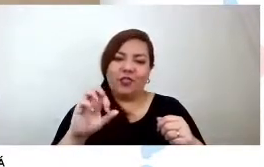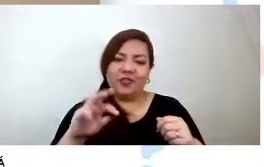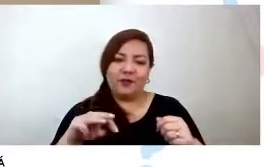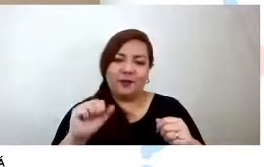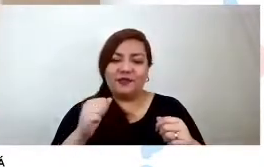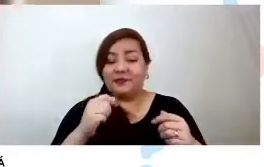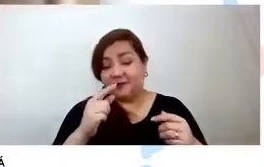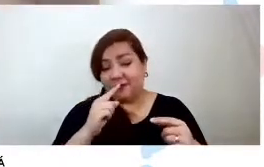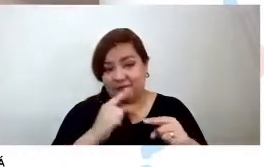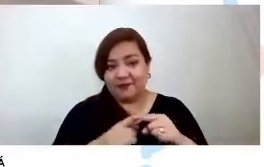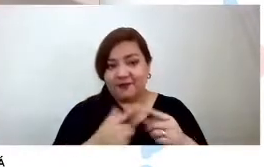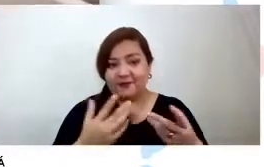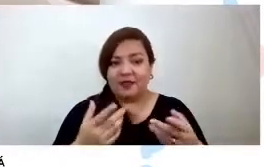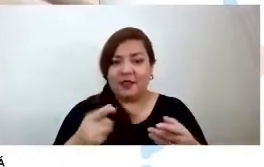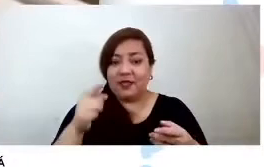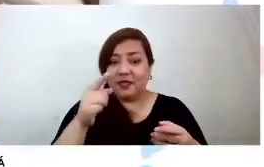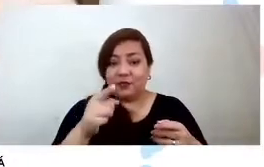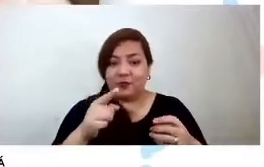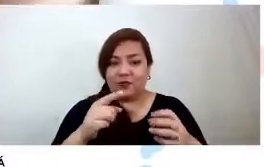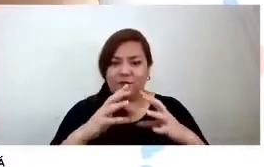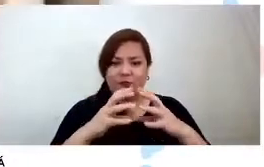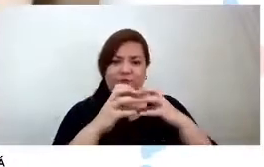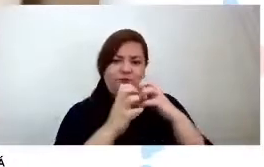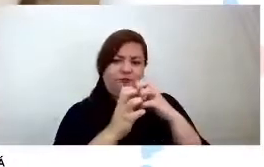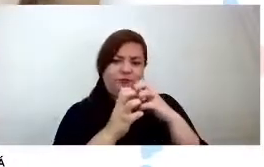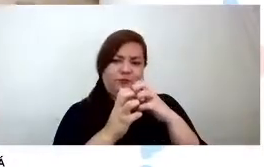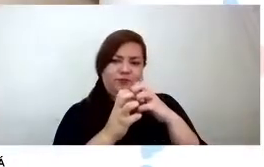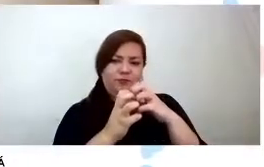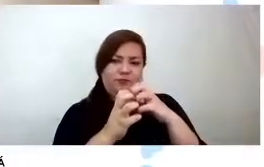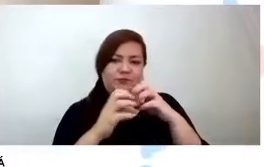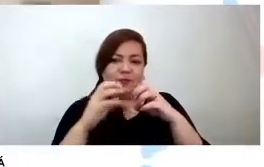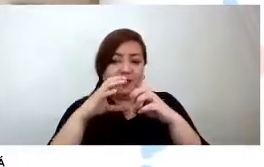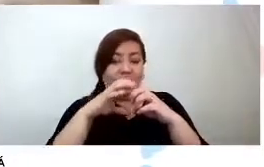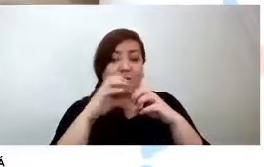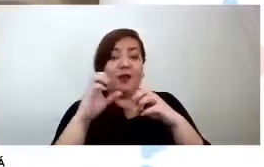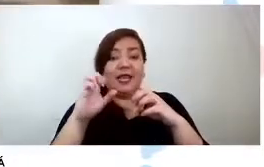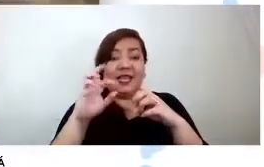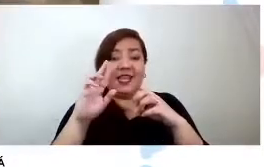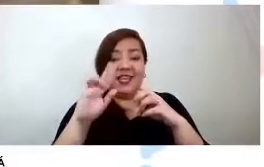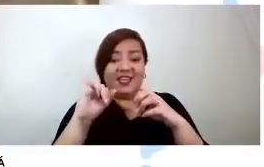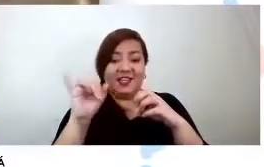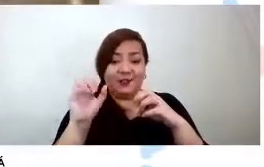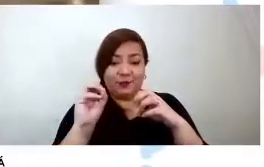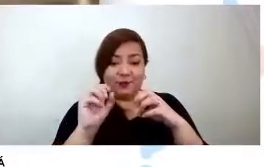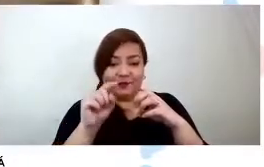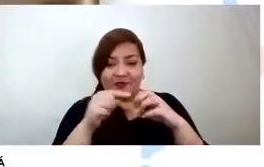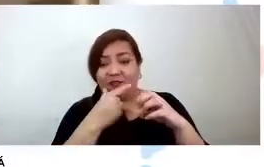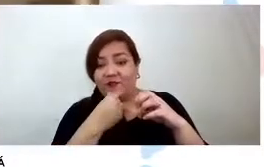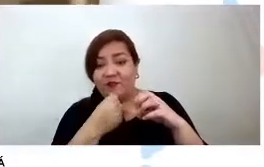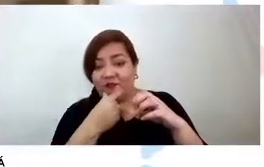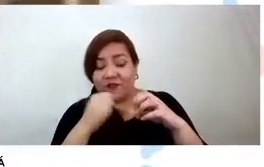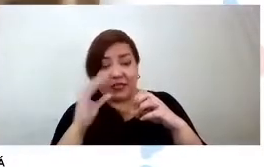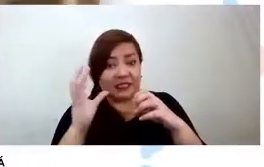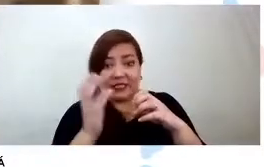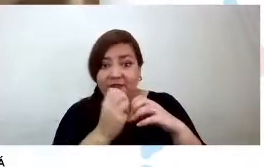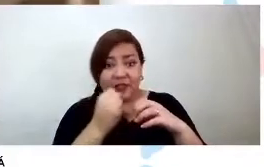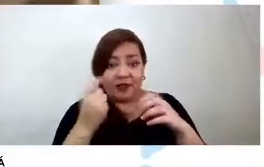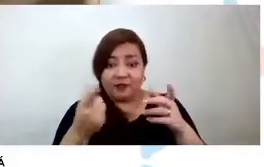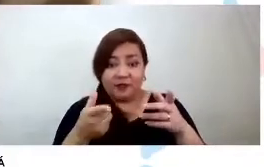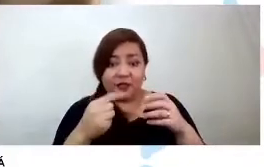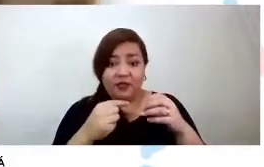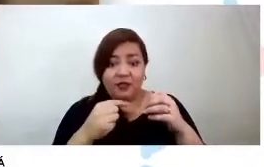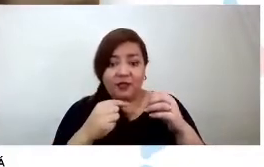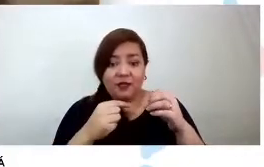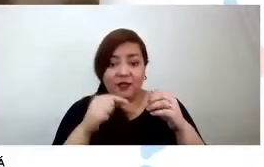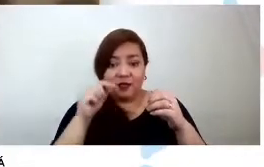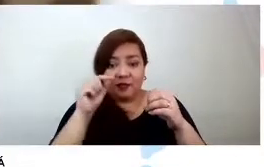Estos, por ejemplo, son erizos fosilizados. Y es bastante fácil identificarlos porque son